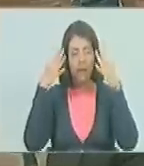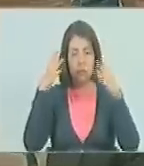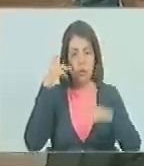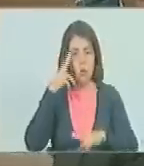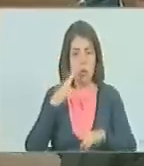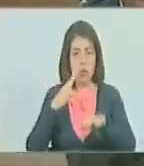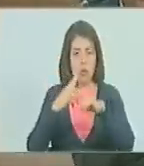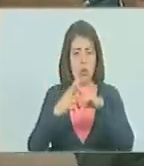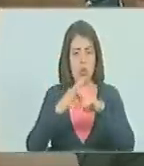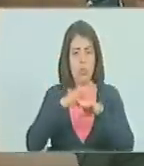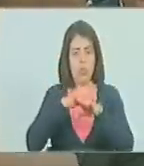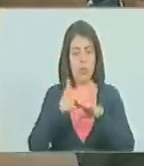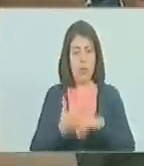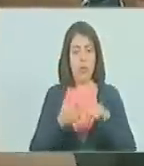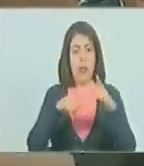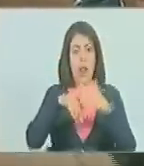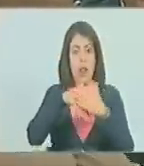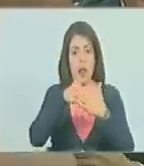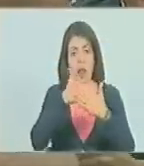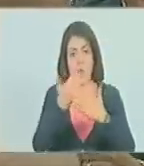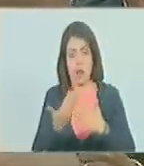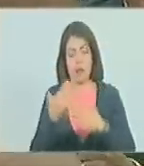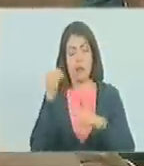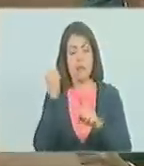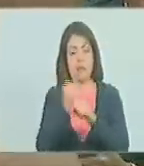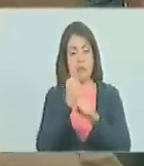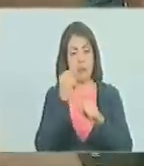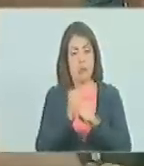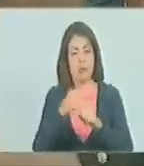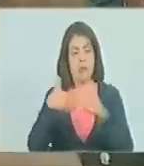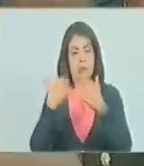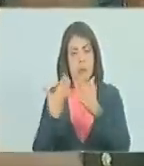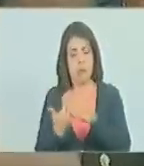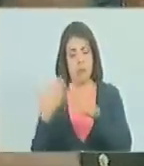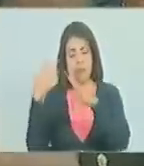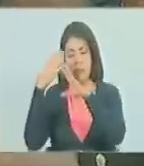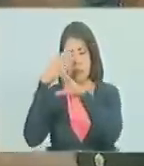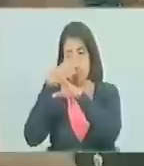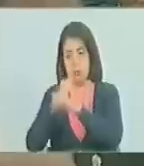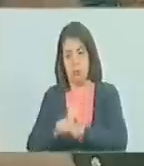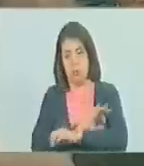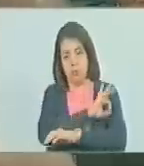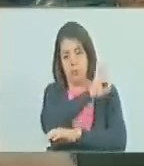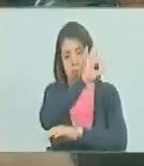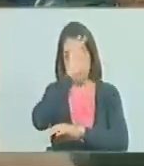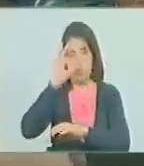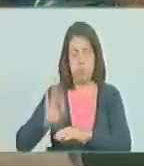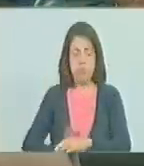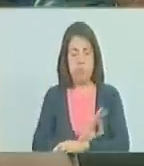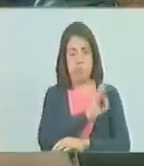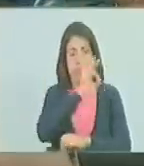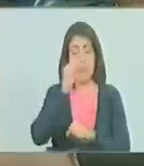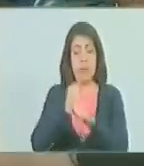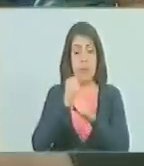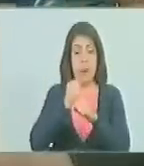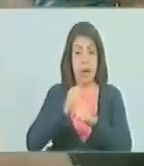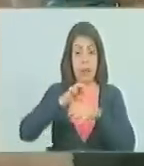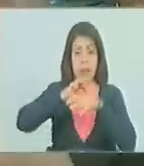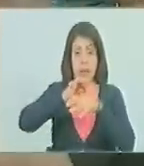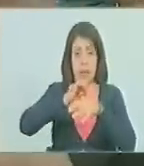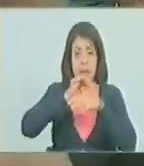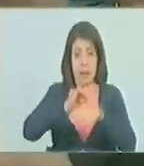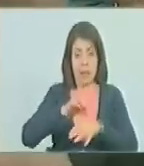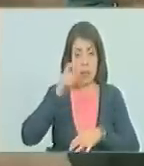reconocimiento, porque desde la madrugada trabajando hasta horas de la noche, trasladando la carne hacia los pueblos